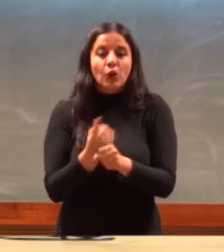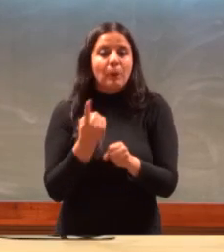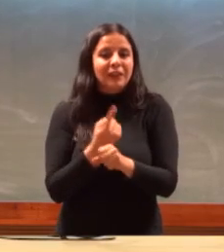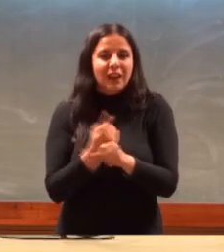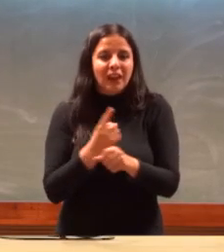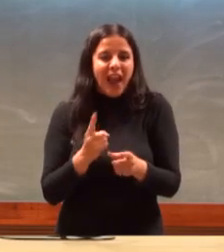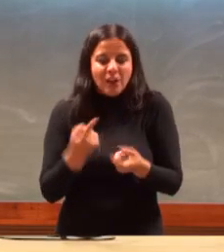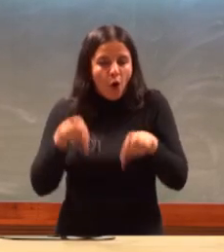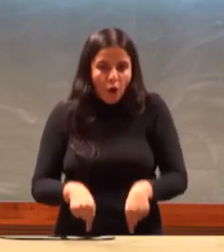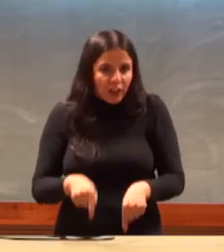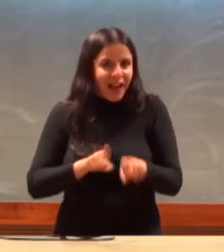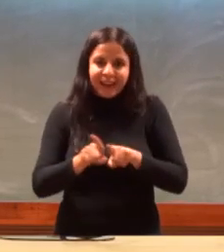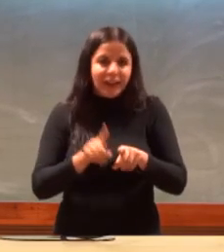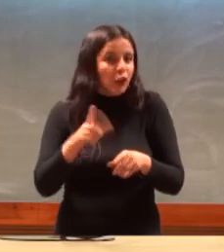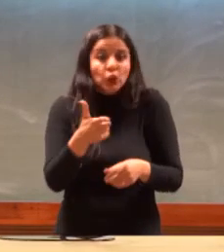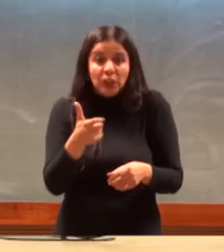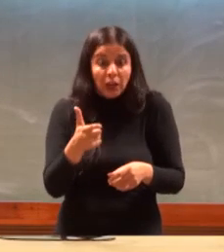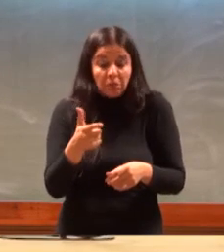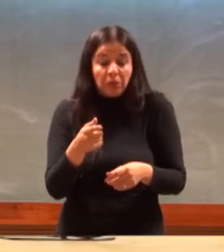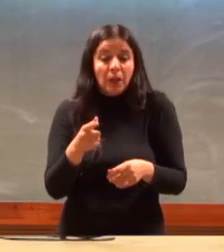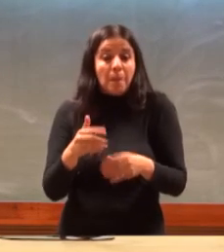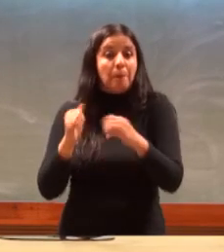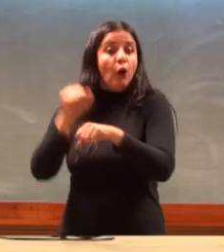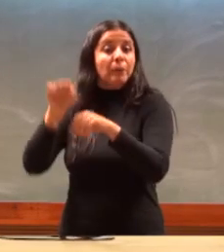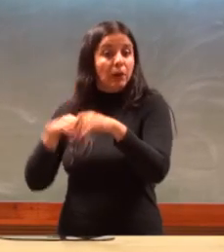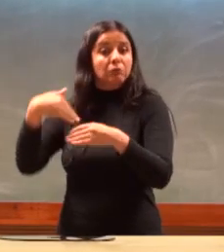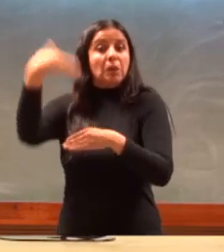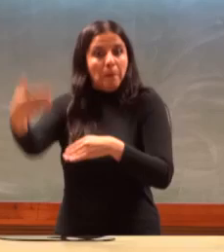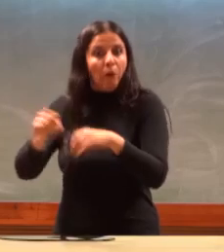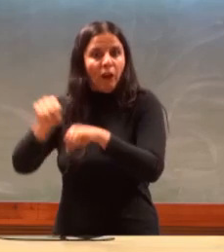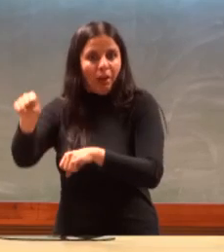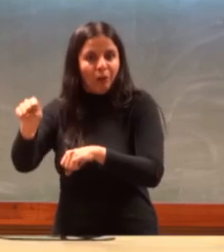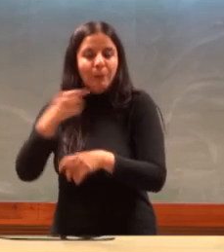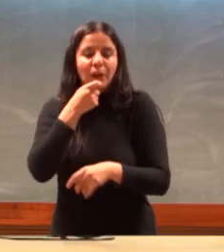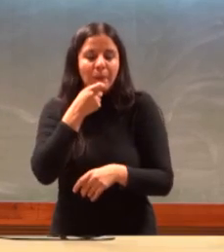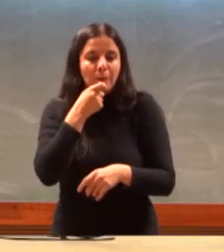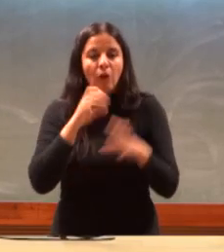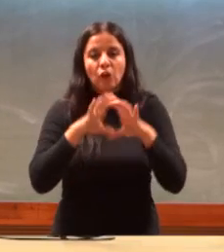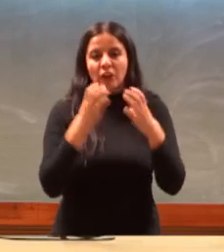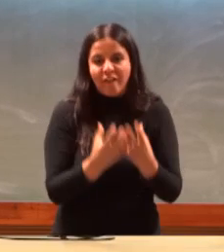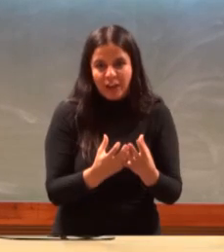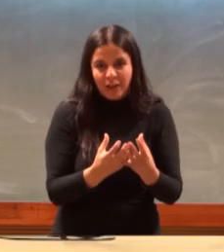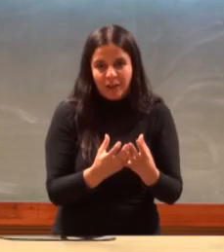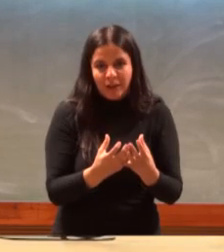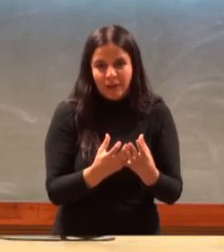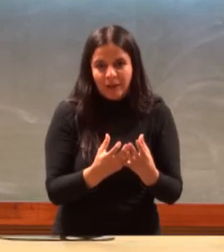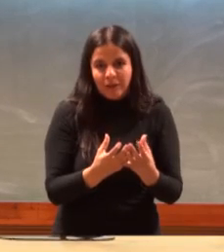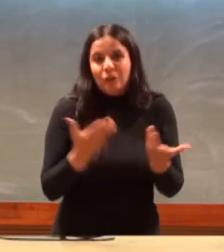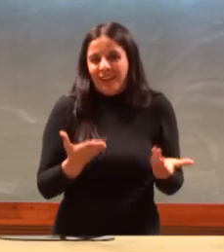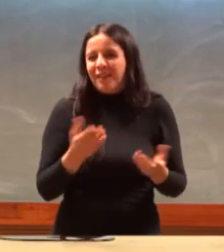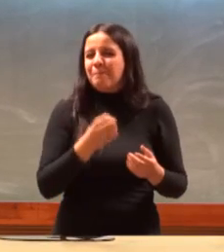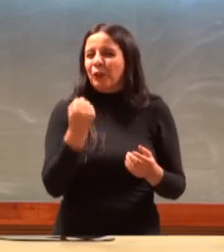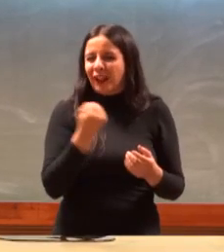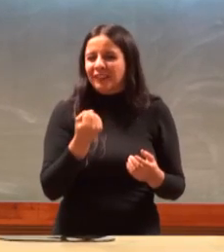posgrado ustedes saben que geografía bibliotecología archivología no tienen posgrados pero sin embargo la facultad está haciendo un posdoctorado en humanidades